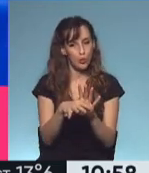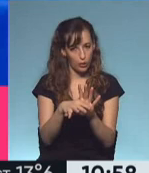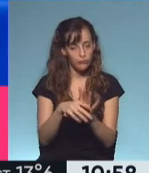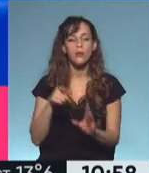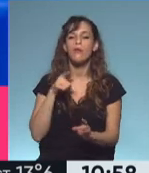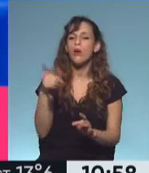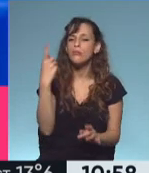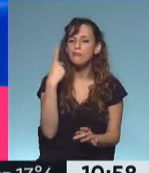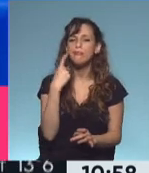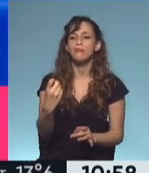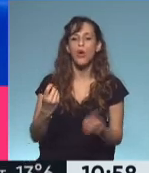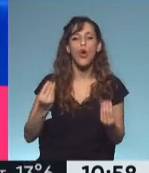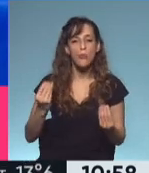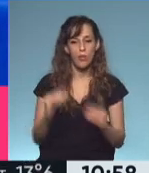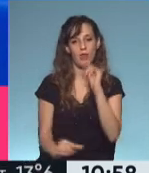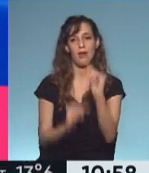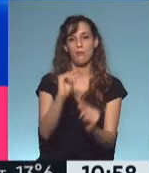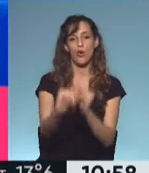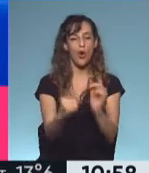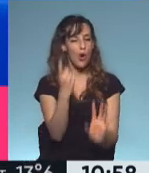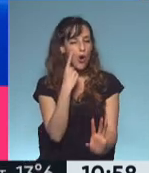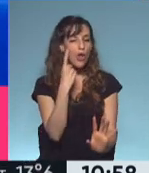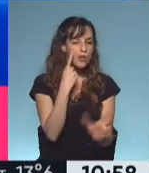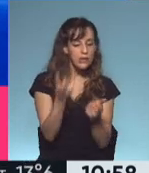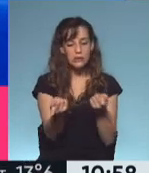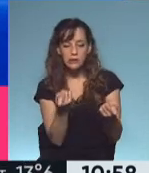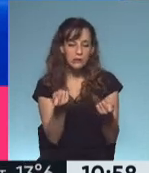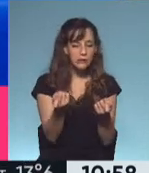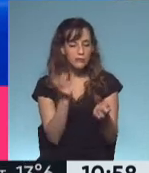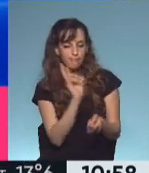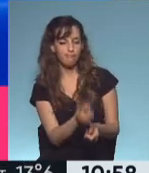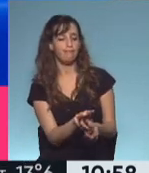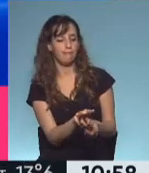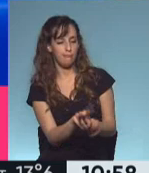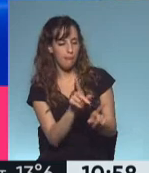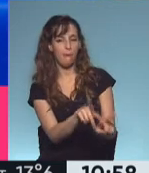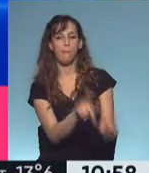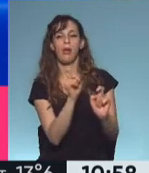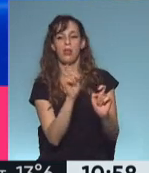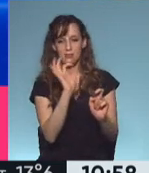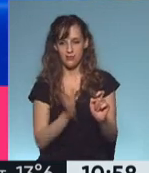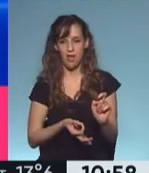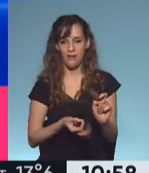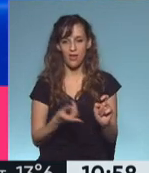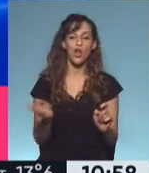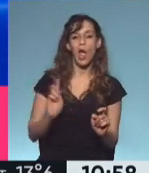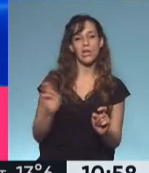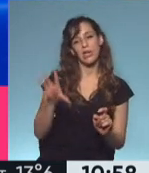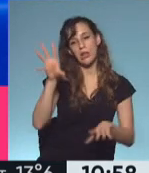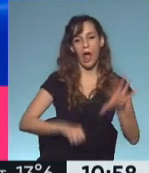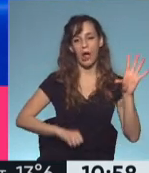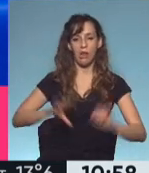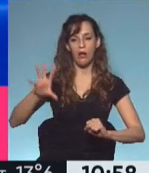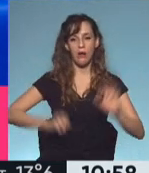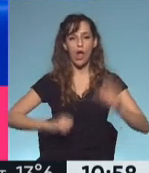Tenés que ir también un poco conociéndolas. La clave, como con cualquier planta, es observarlas y un poco lo que decía él, de no traer por traer y ser consciente a